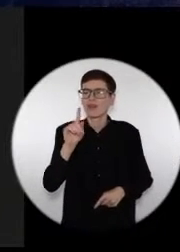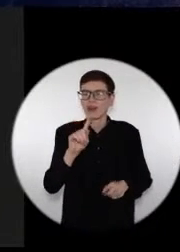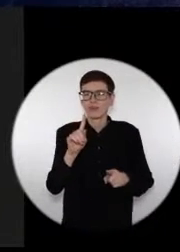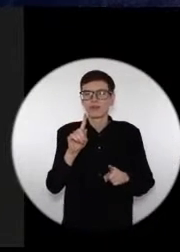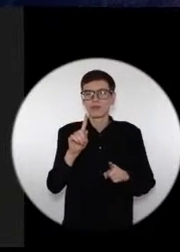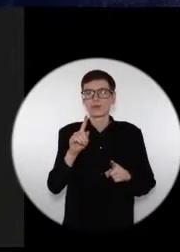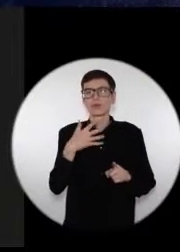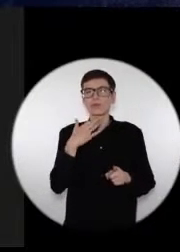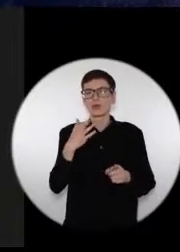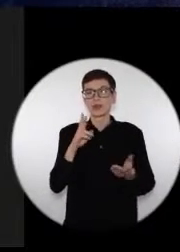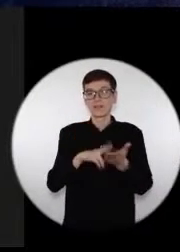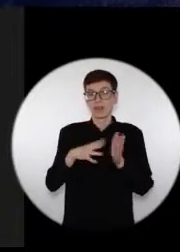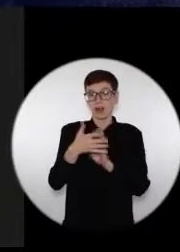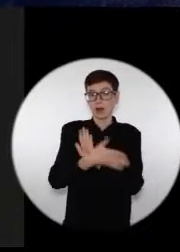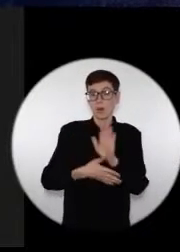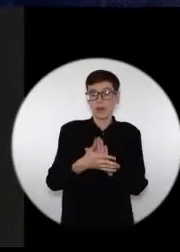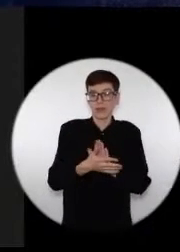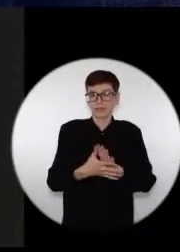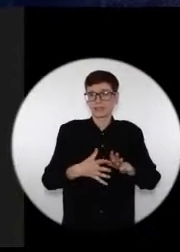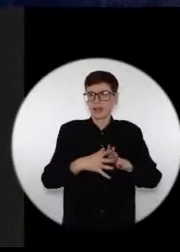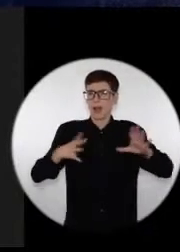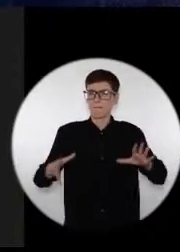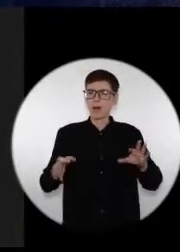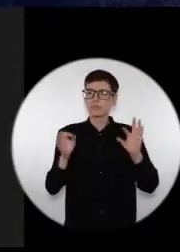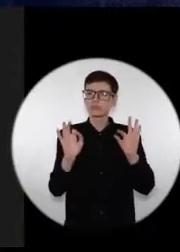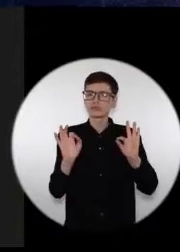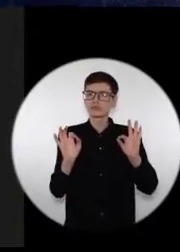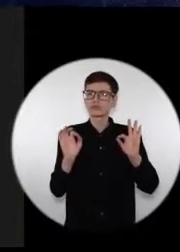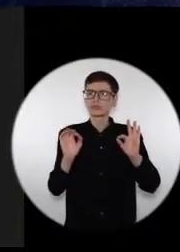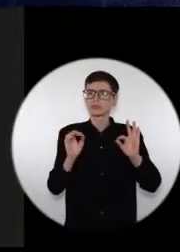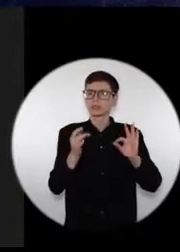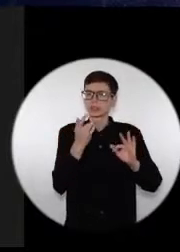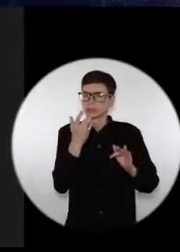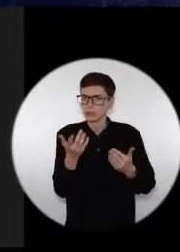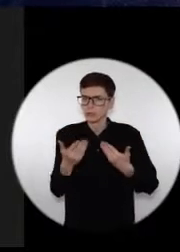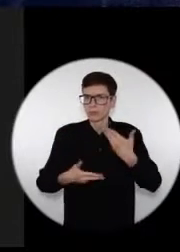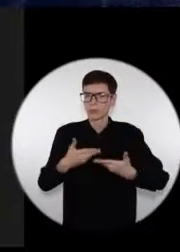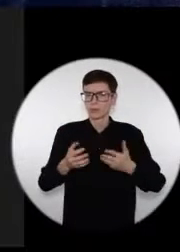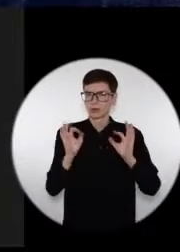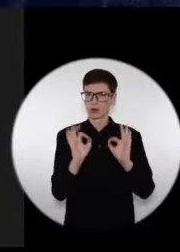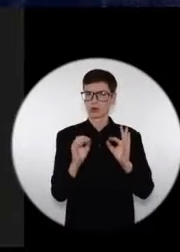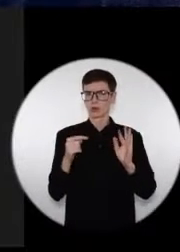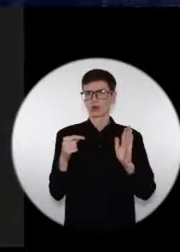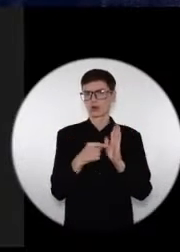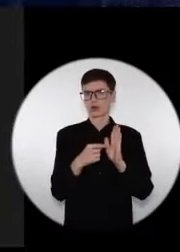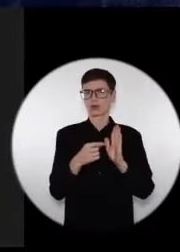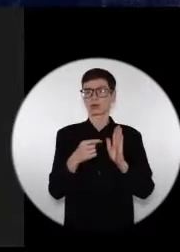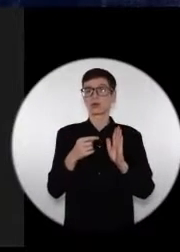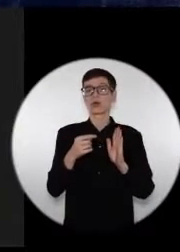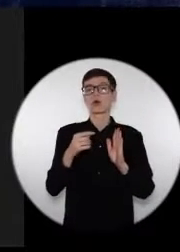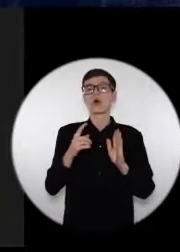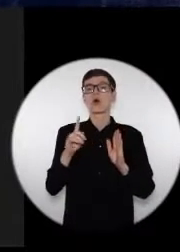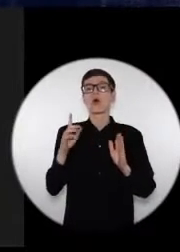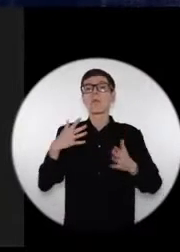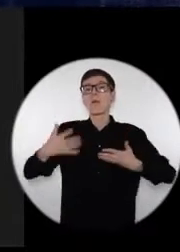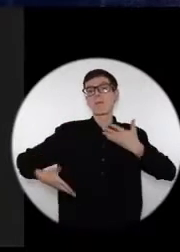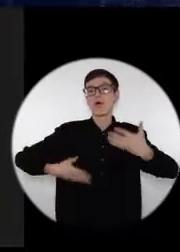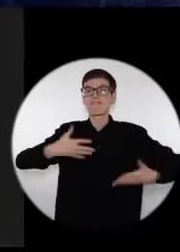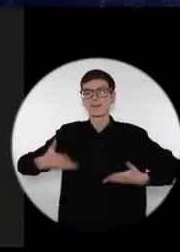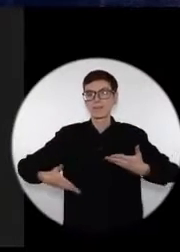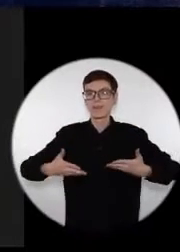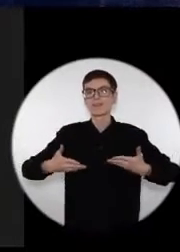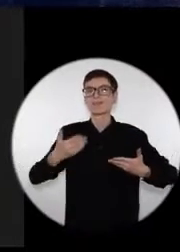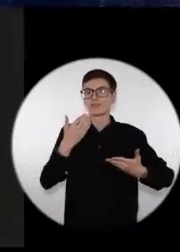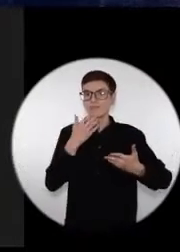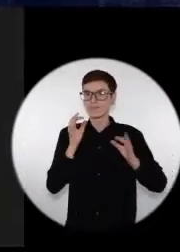porque eso era muy complejo ya que la lengua de señas algo muy concreto a pesar de que es algo tan abstracto como el movimiento